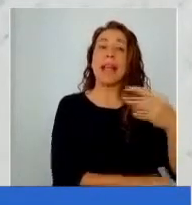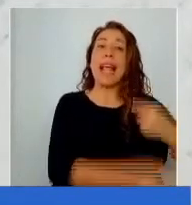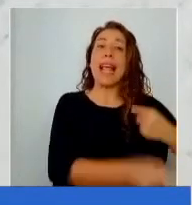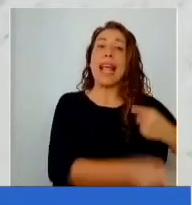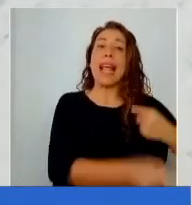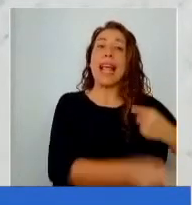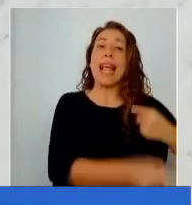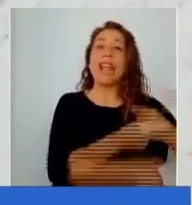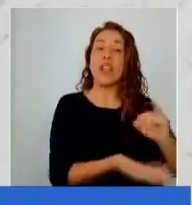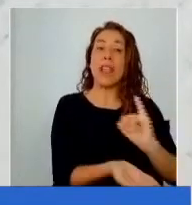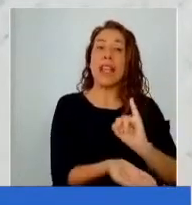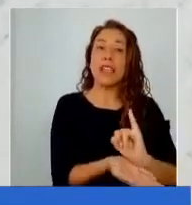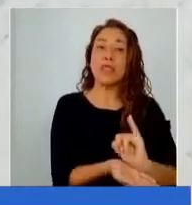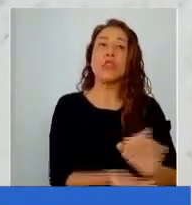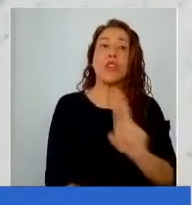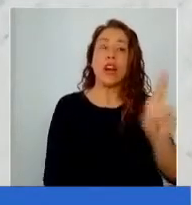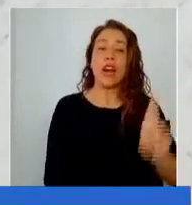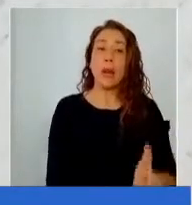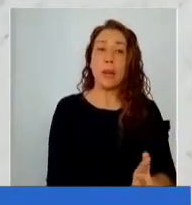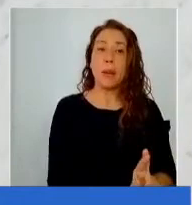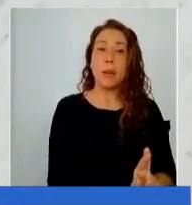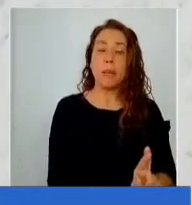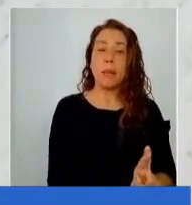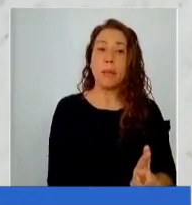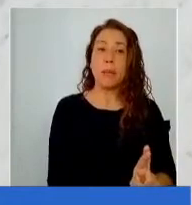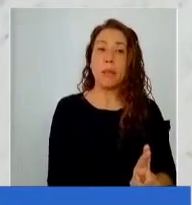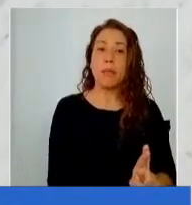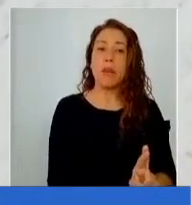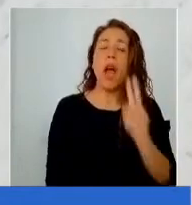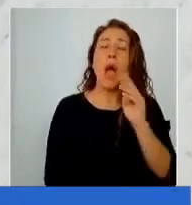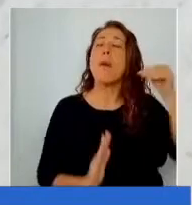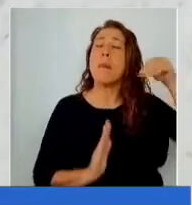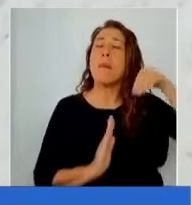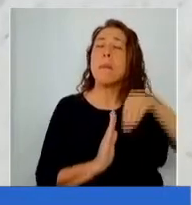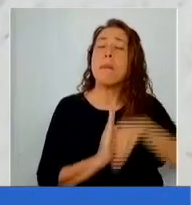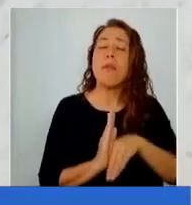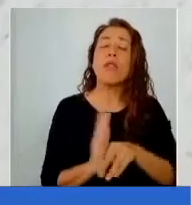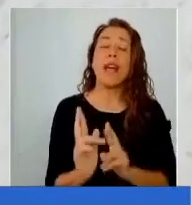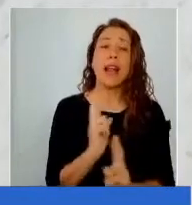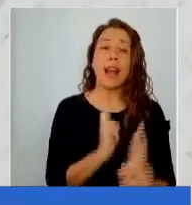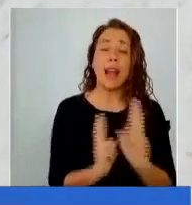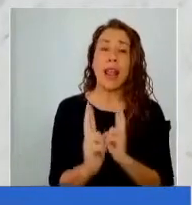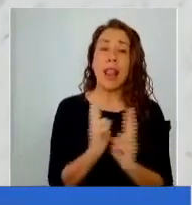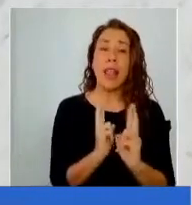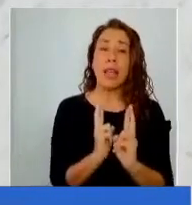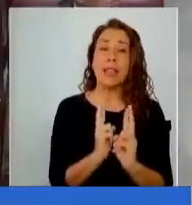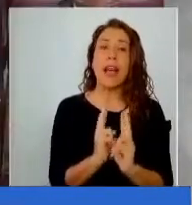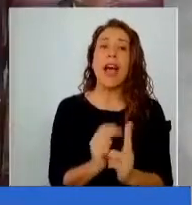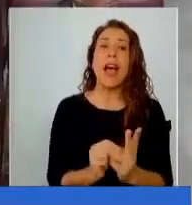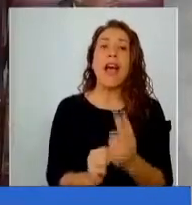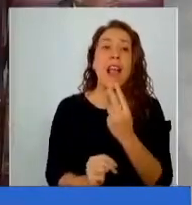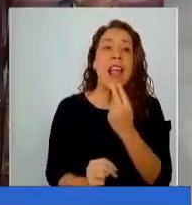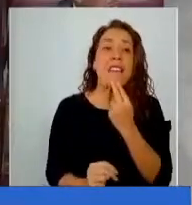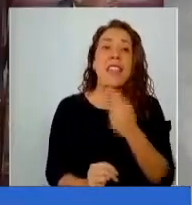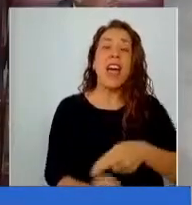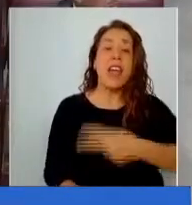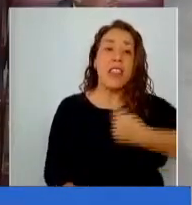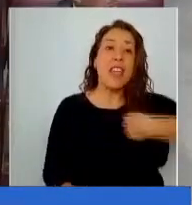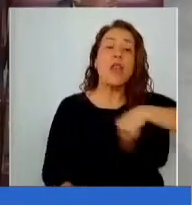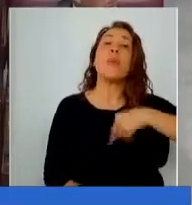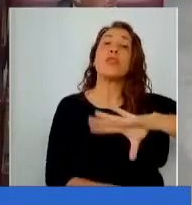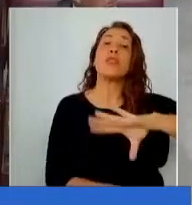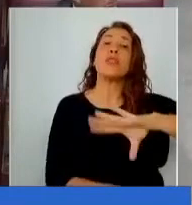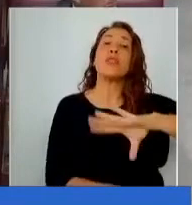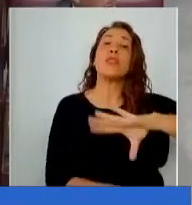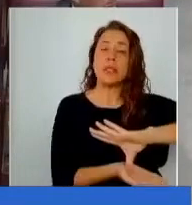institución republicana está por tanto profundamente relacionado con la vida misma de nuestra nación a lo